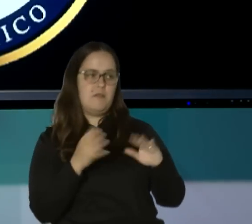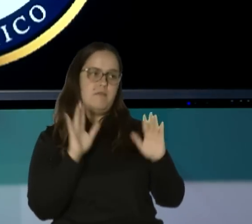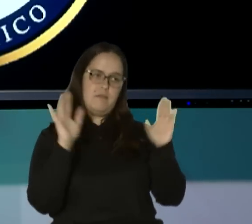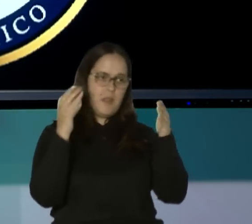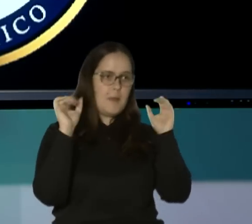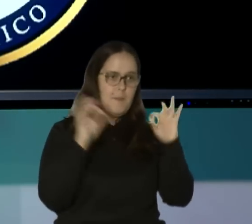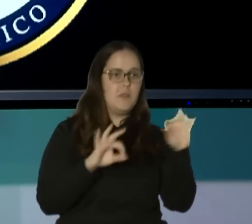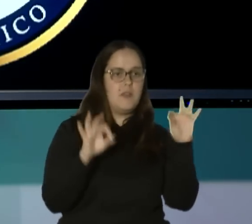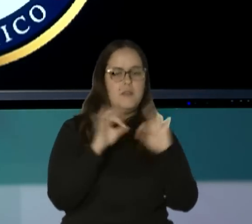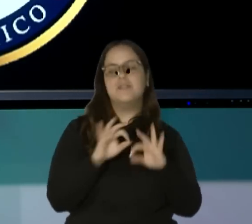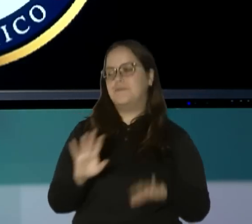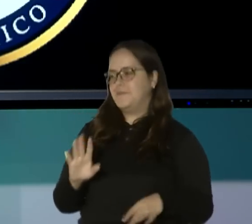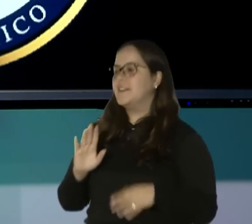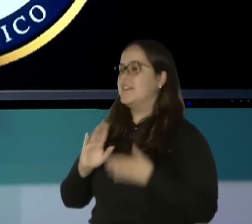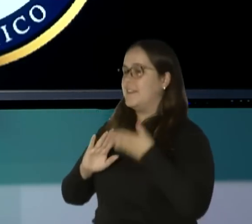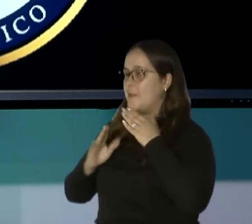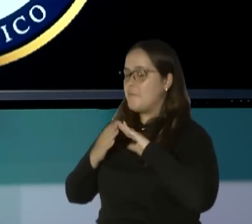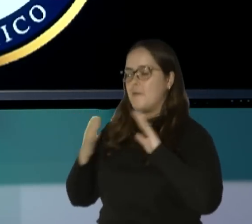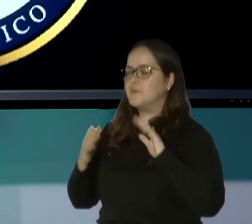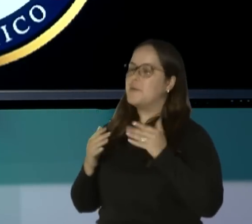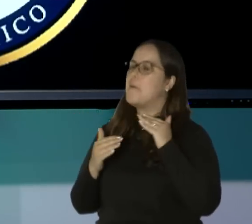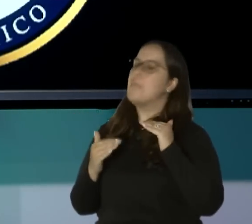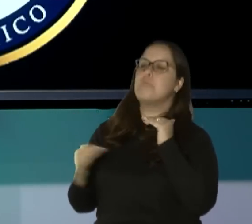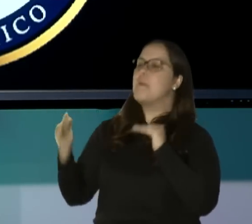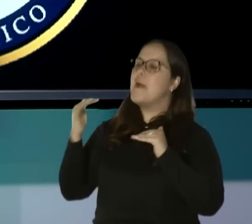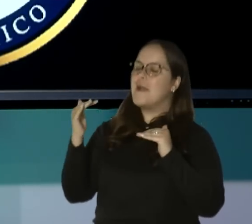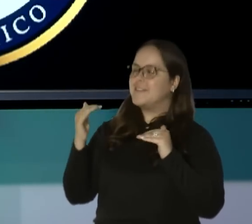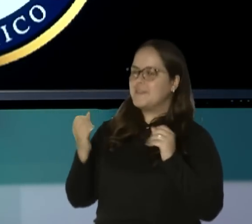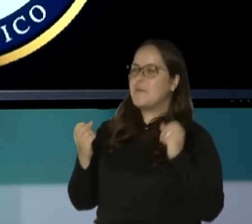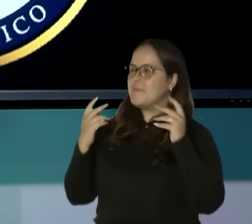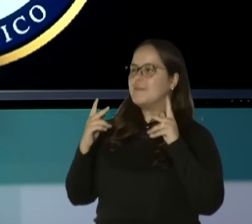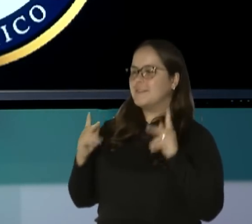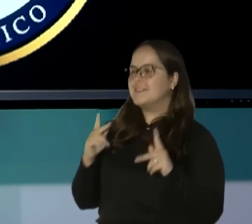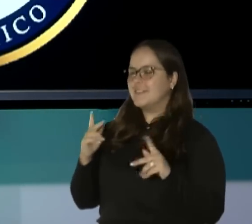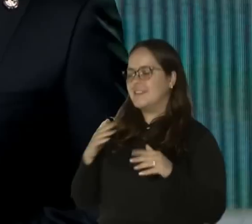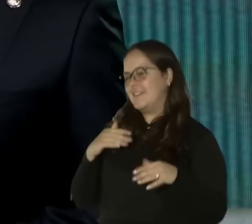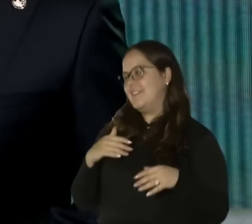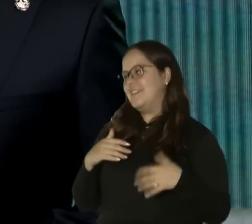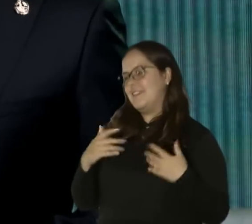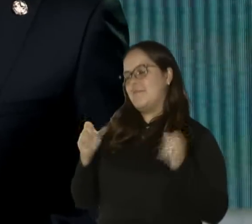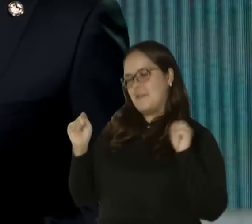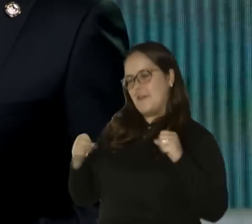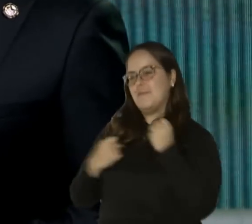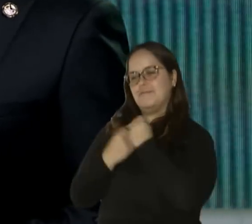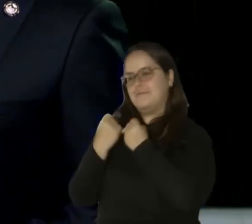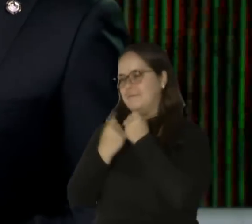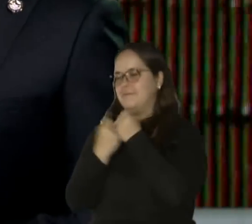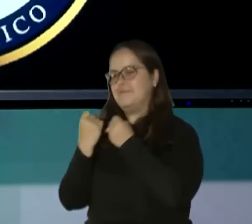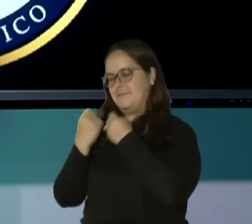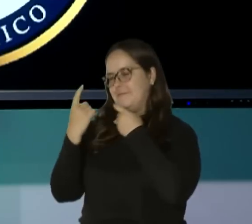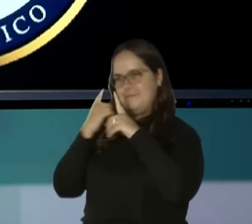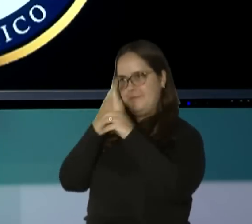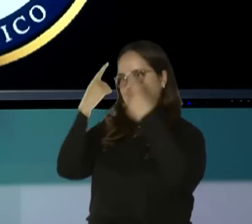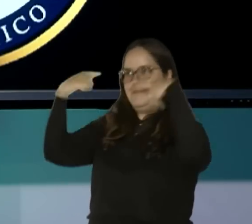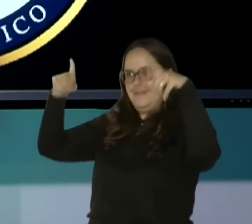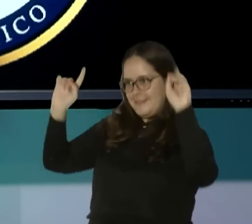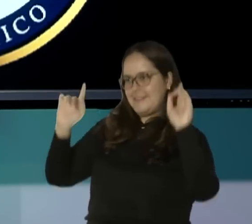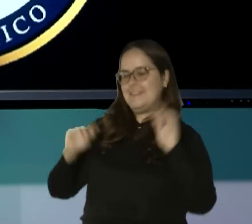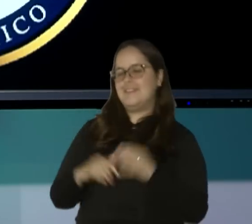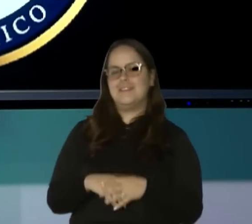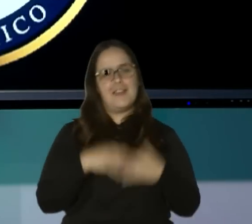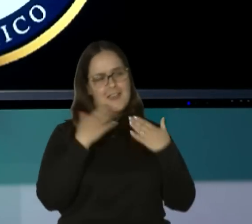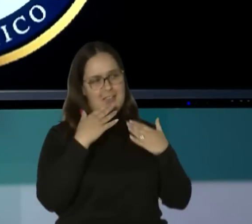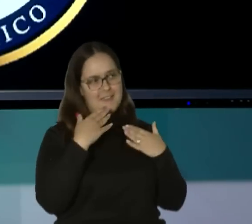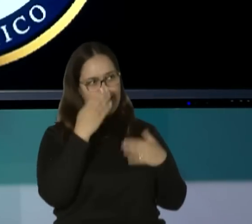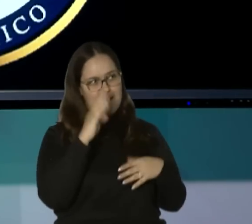también, según nosotros, y hacemos grandes cosas. No, definitivamente. Gracias a Dios y gracias a ustedes. Gracias a usted. Señoras y